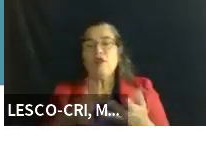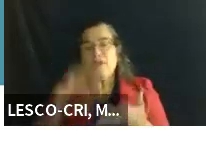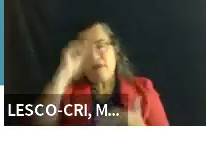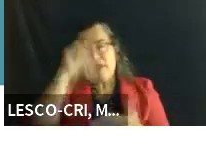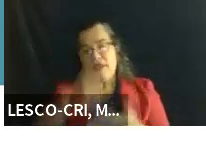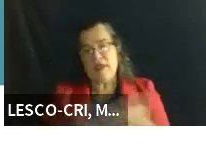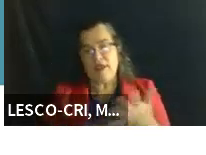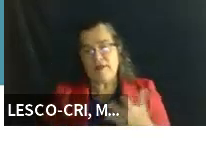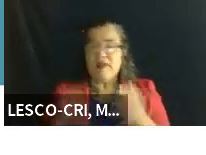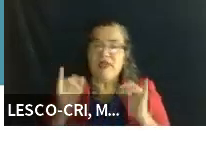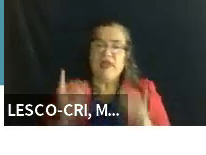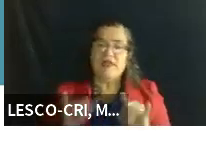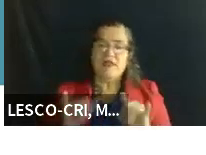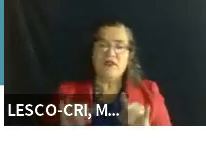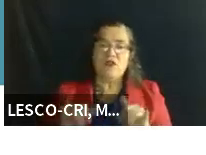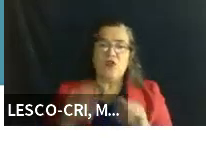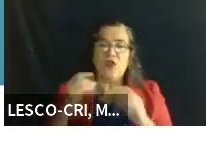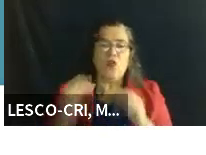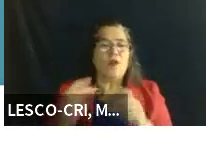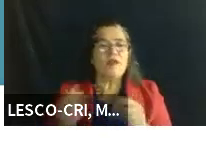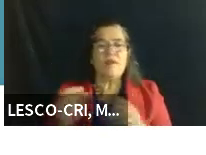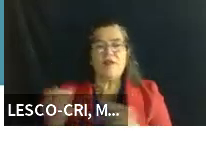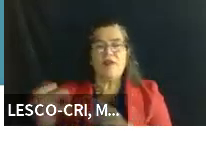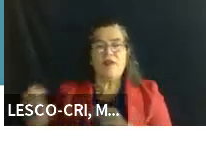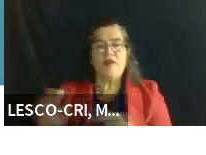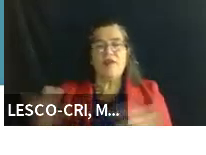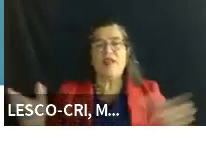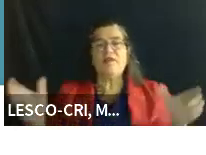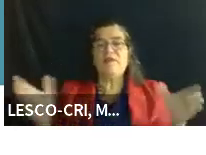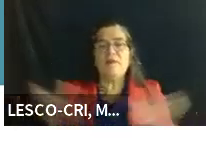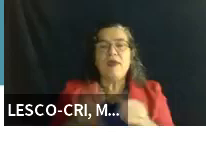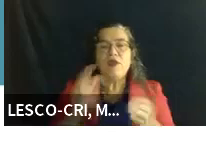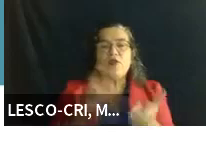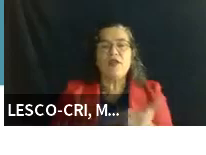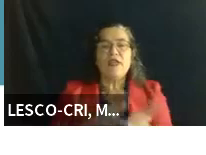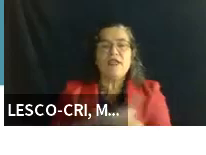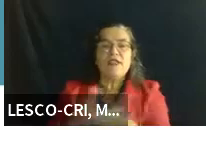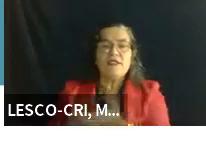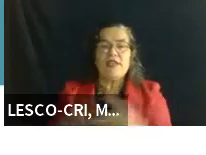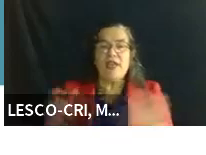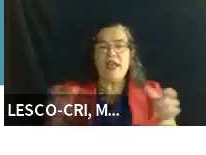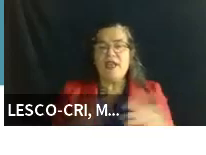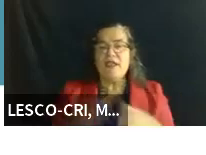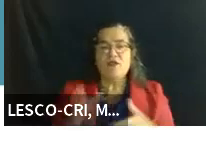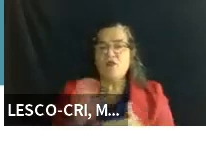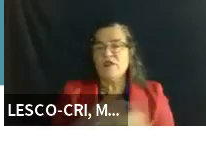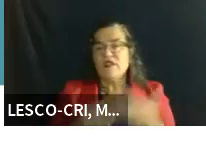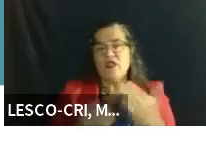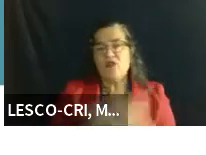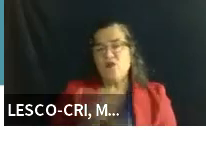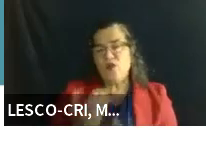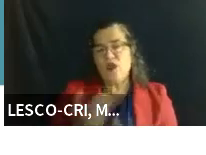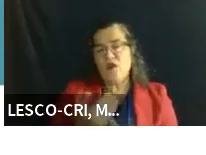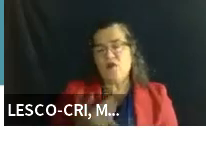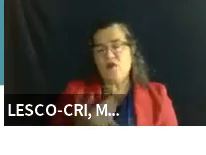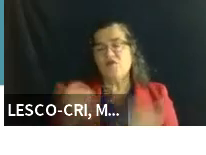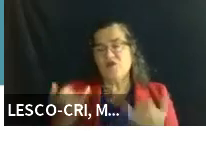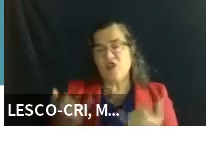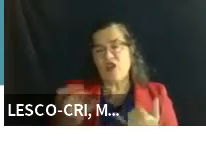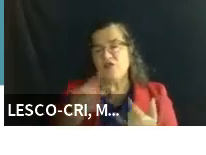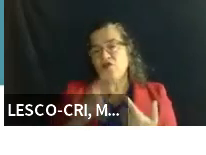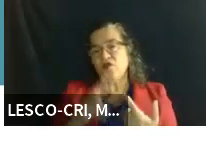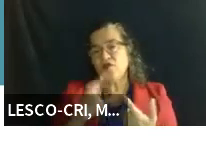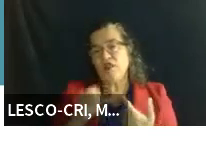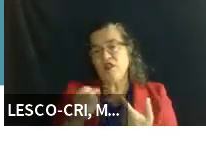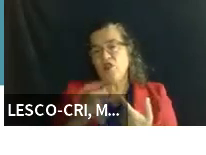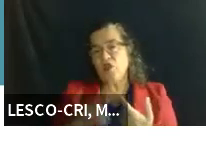Y esto lo voy a pasar más rápido. Las microcredenciales no es algo nuevo, han comenzado en el año 2012 con